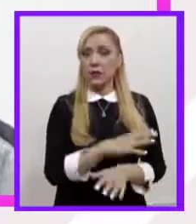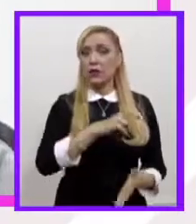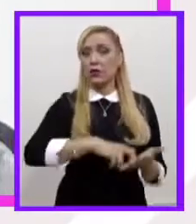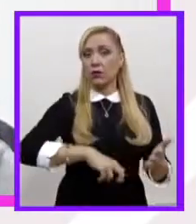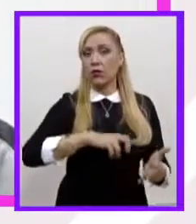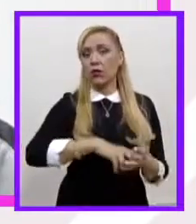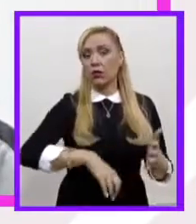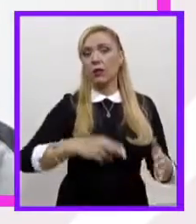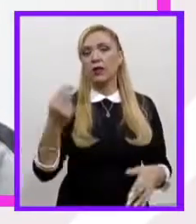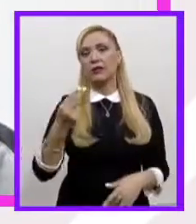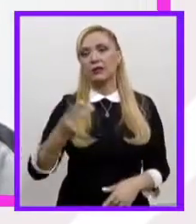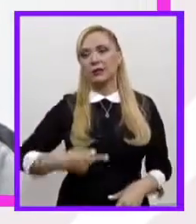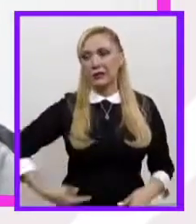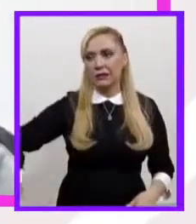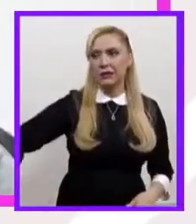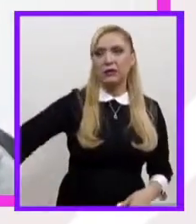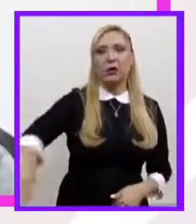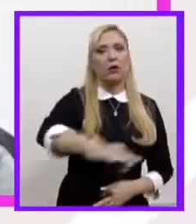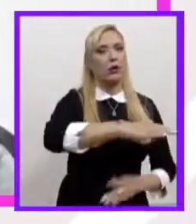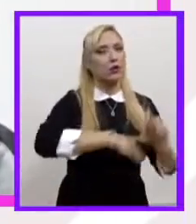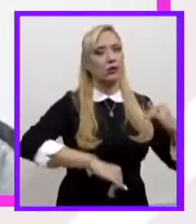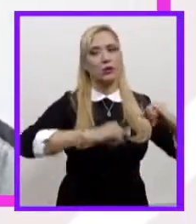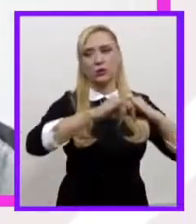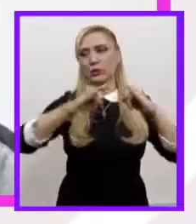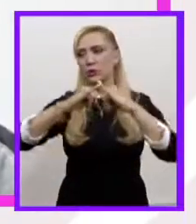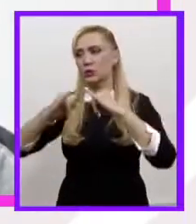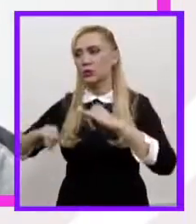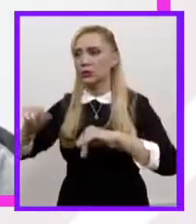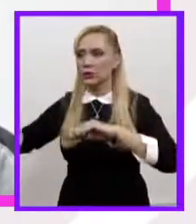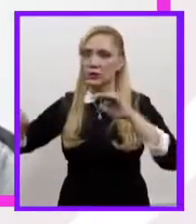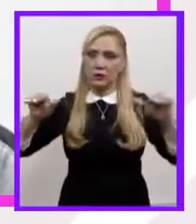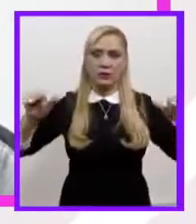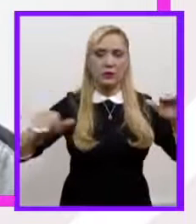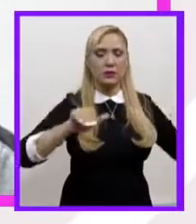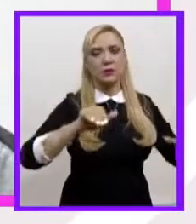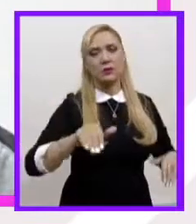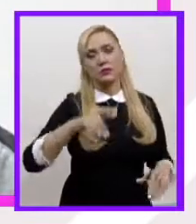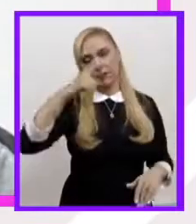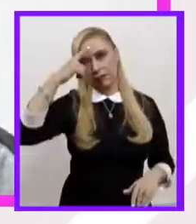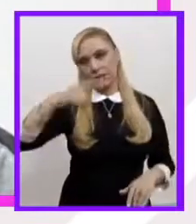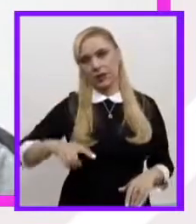requiere de mucha voluntad política de todas las instancias que estamos considerando